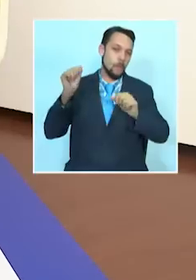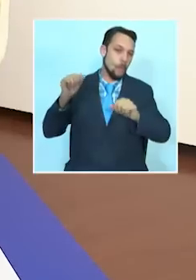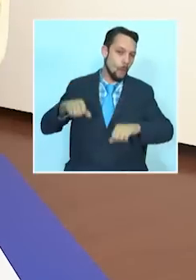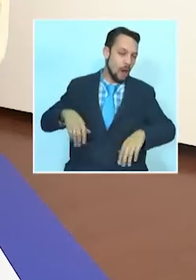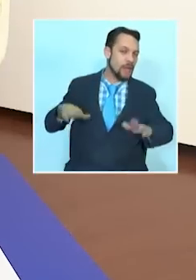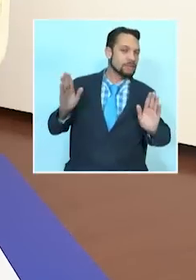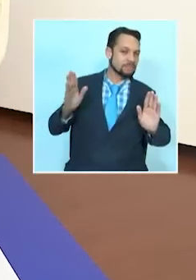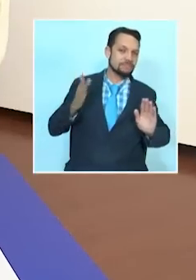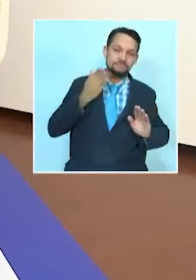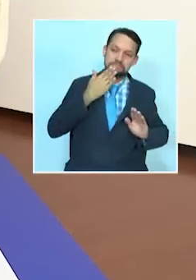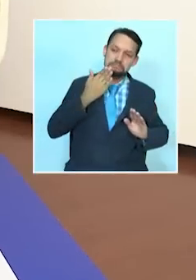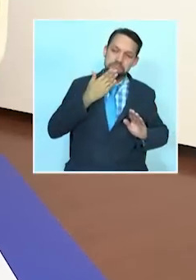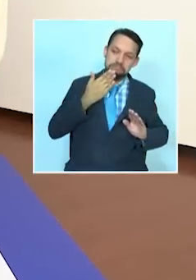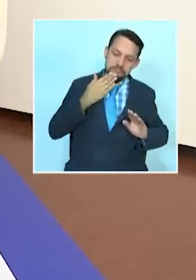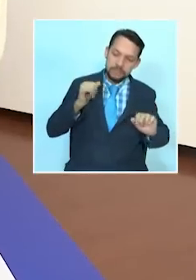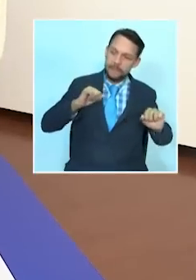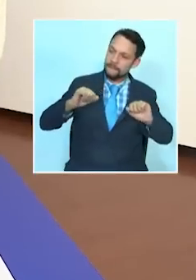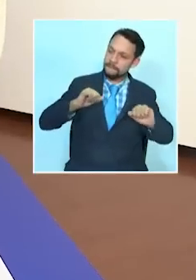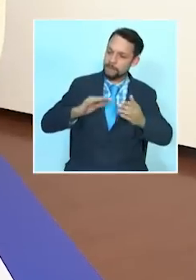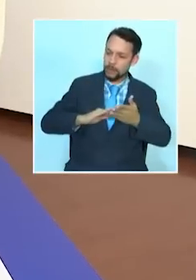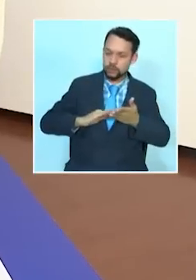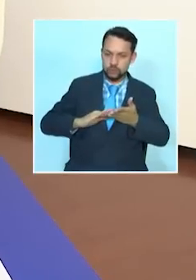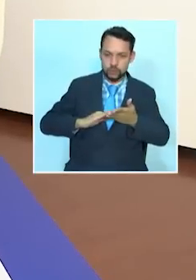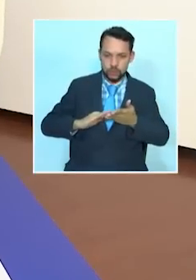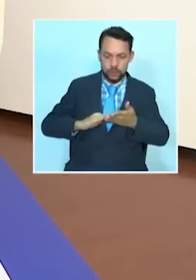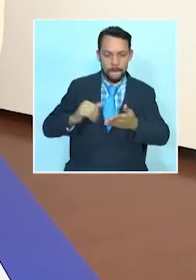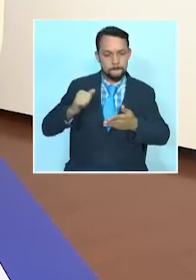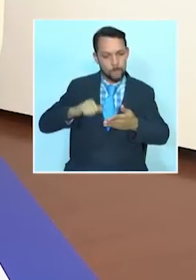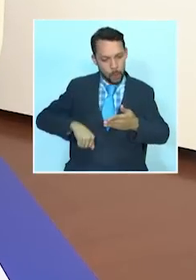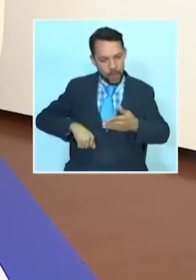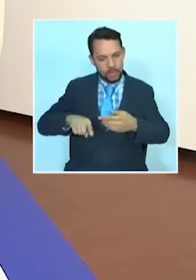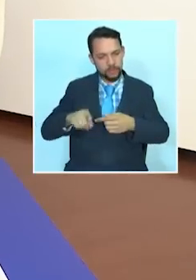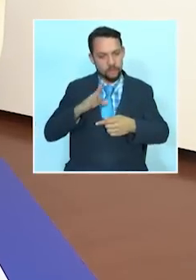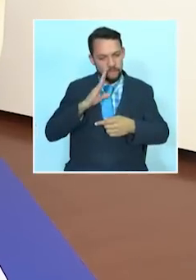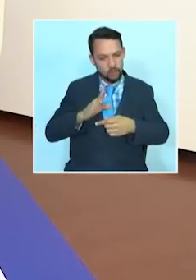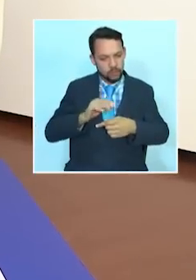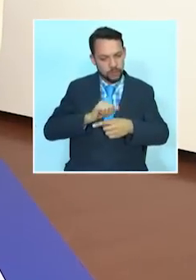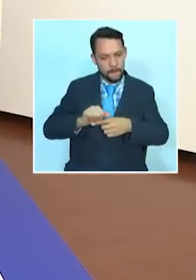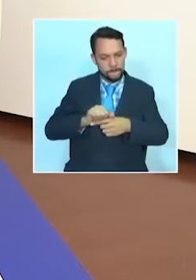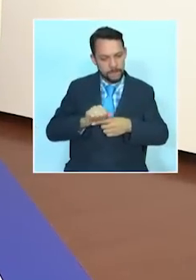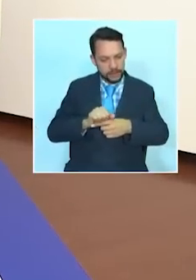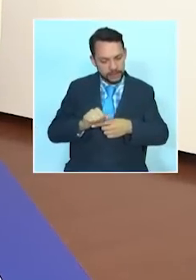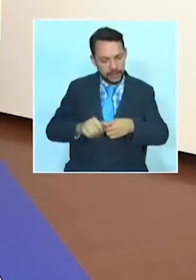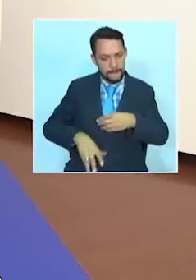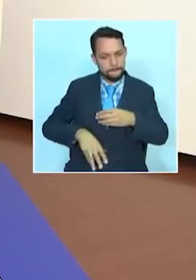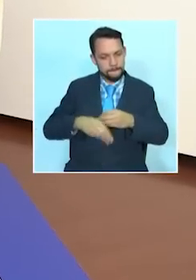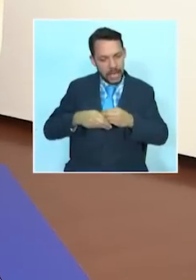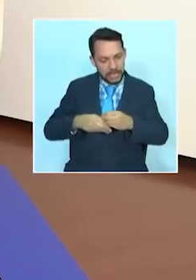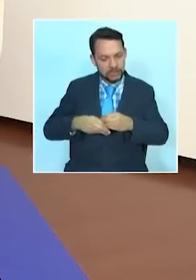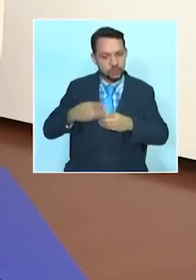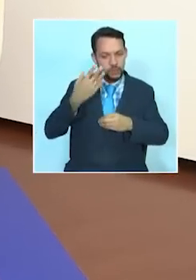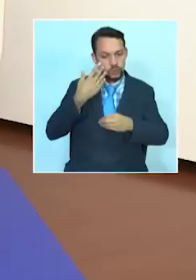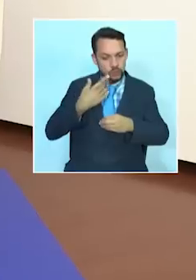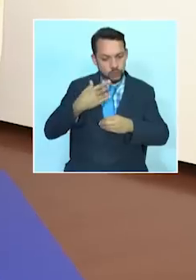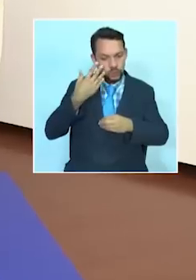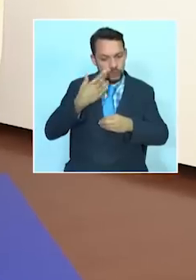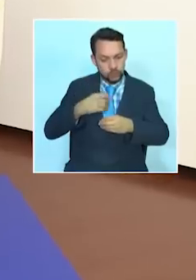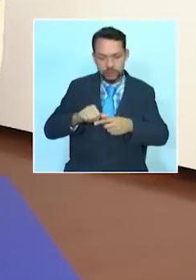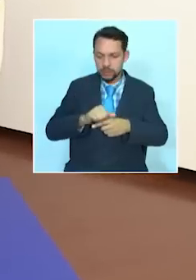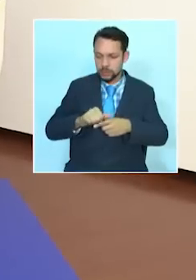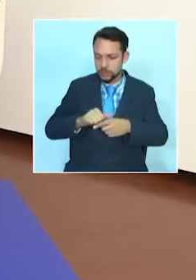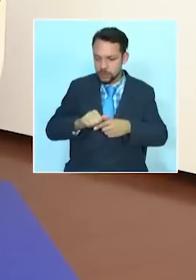inquietudes de poder Bueno voy a a practicar esto que que hicimos con el Doctor Rojas con todo su